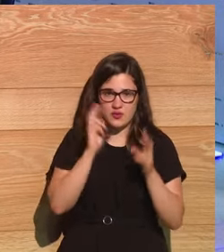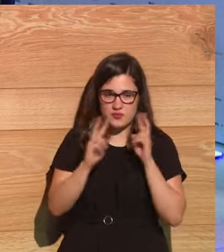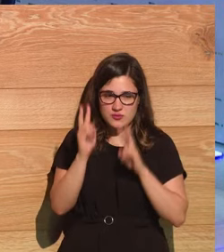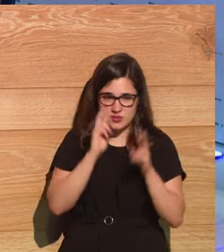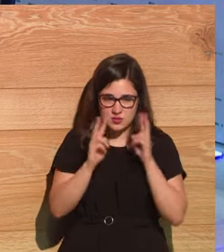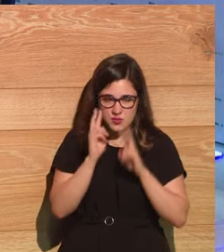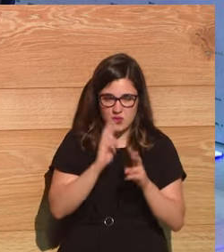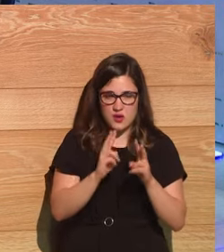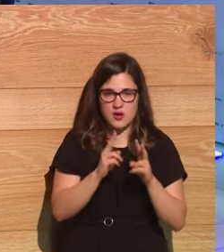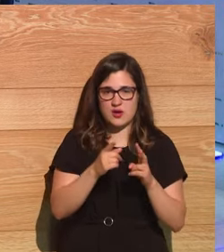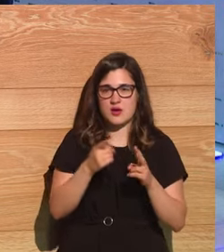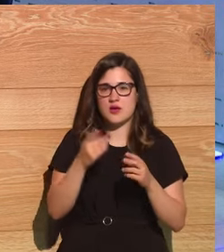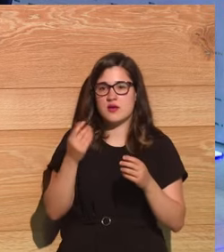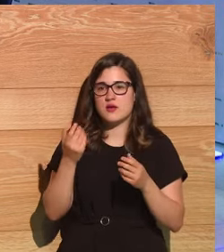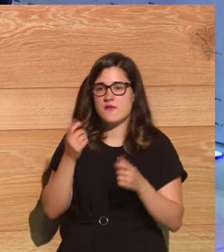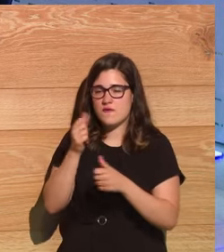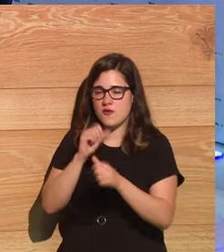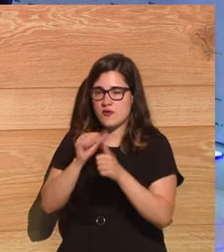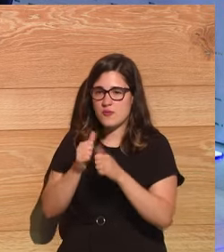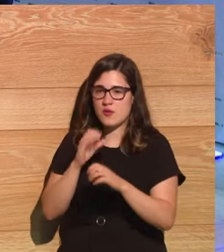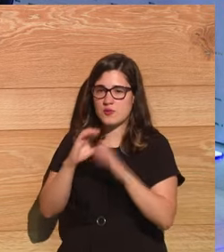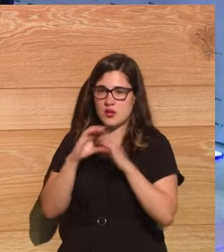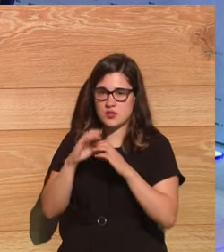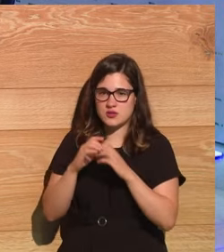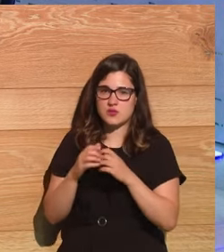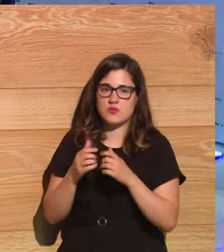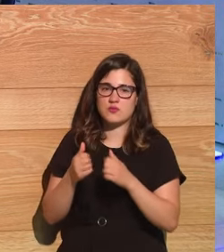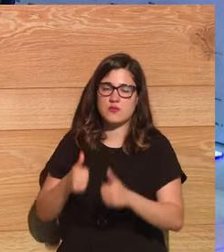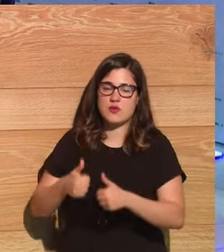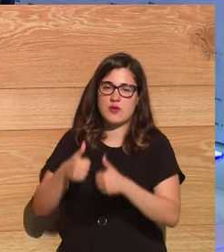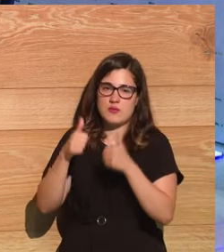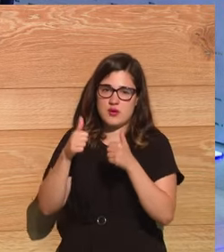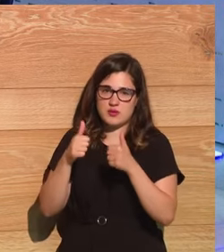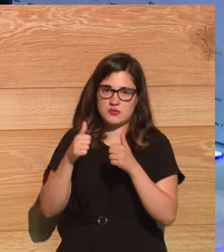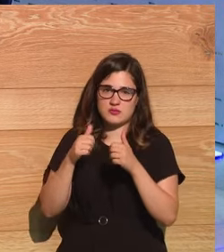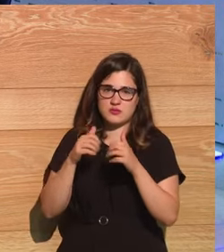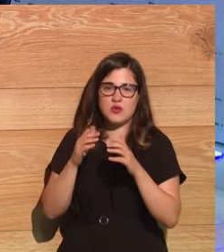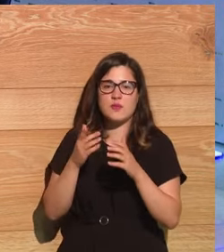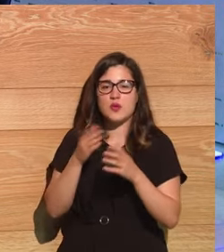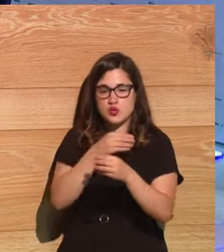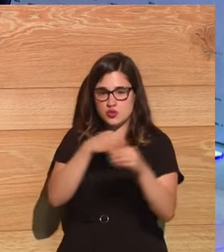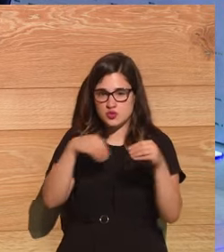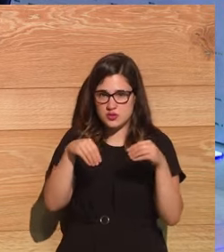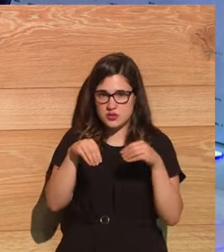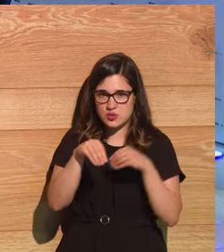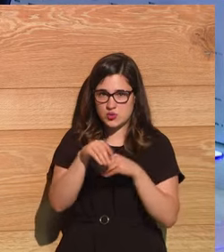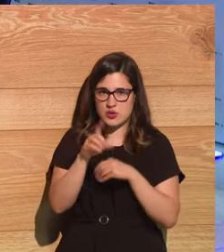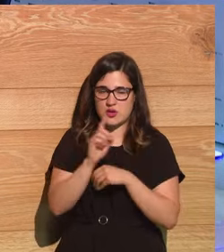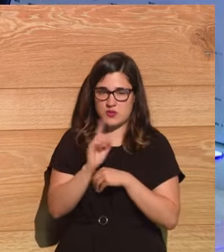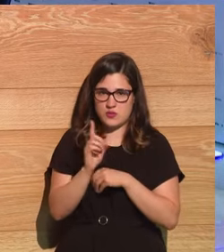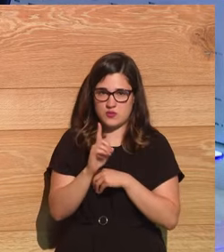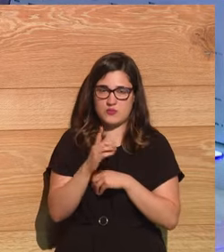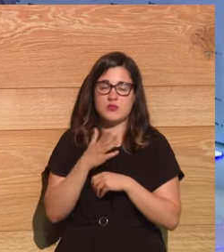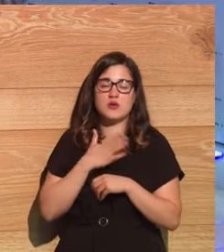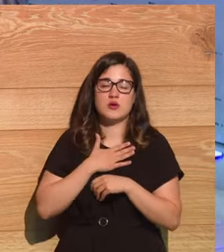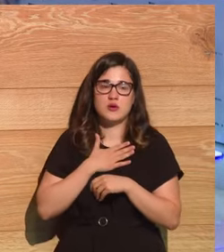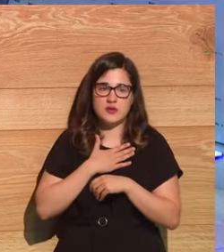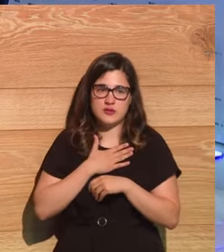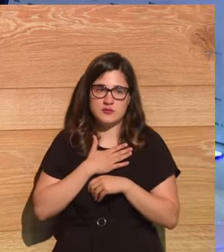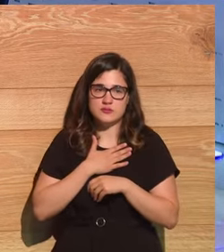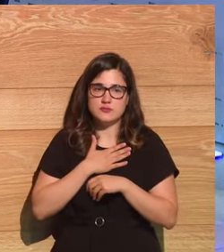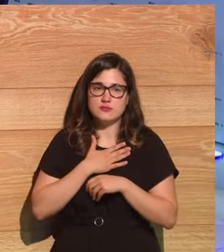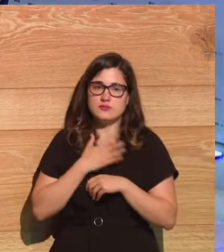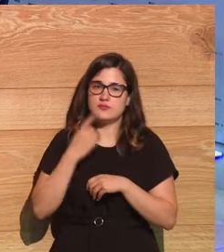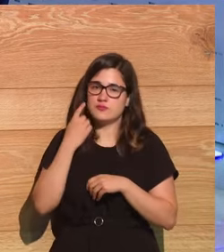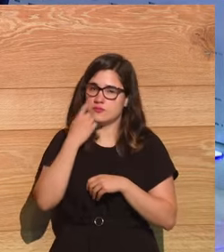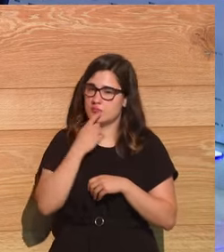podemos comunicar y la riqueza, entonces yo creo que una no sustituye a la otra. Ahora, a mí pero a lo mejor aquí hay un sesgo personal, me